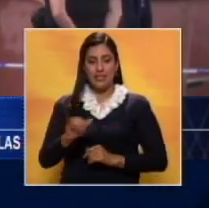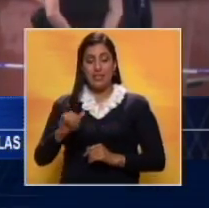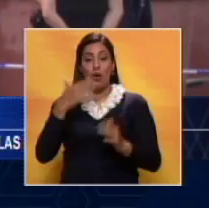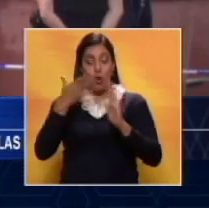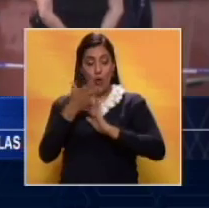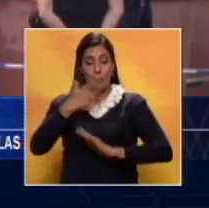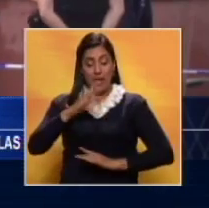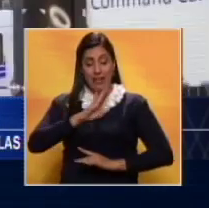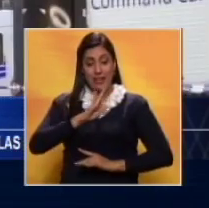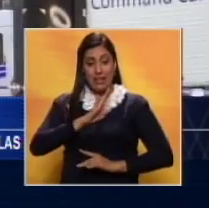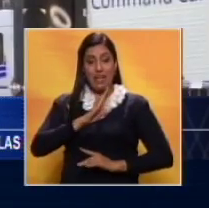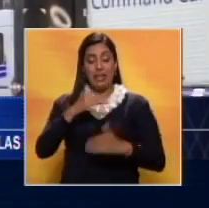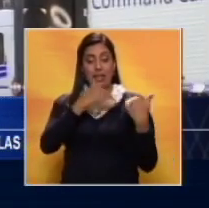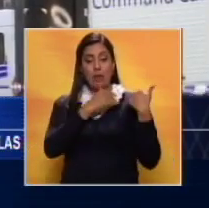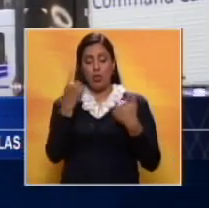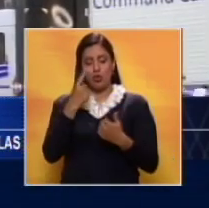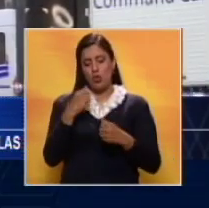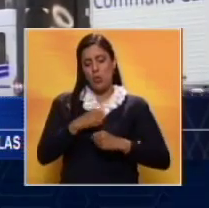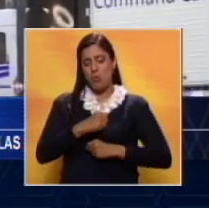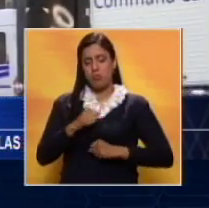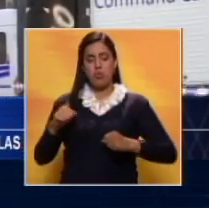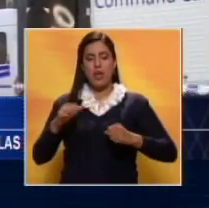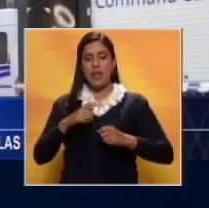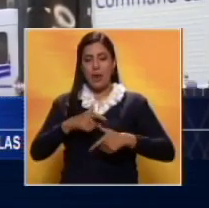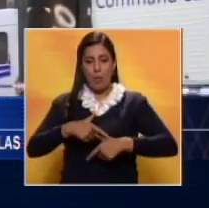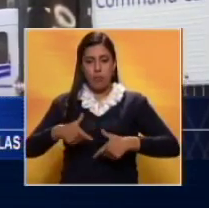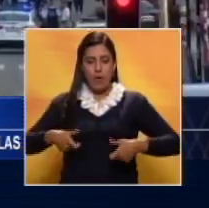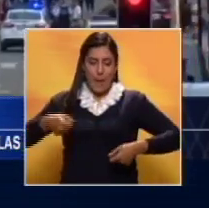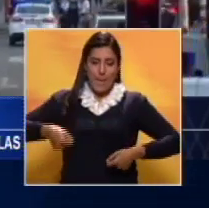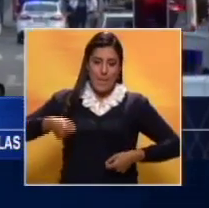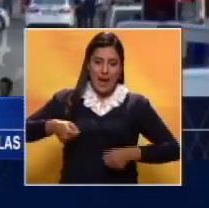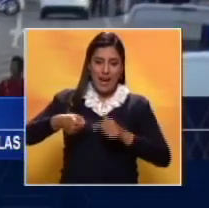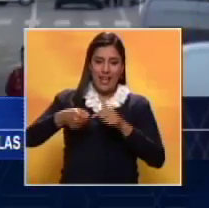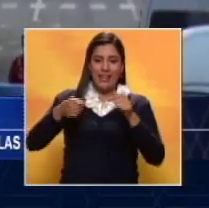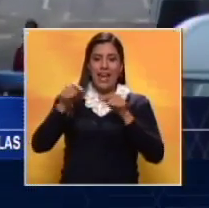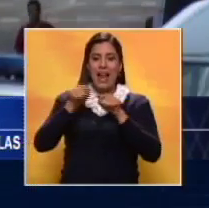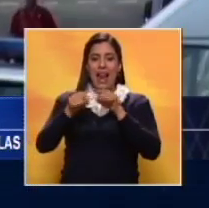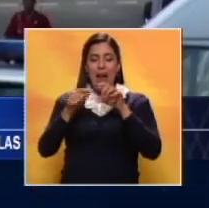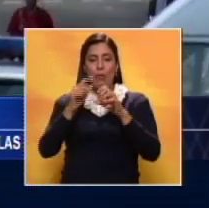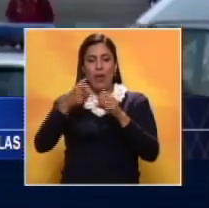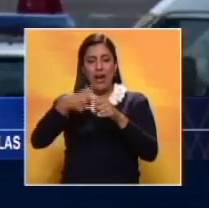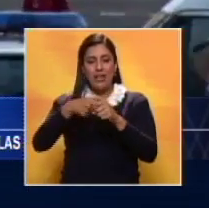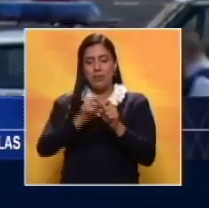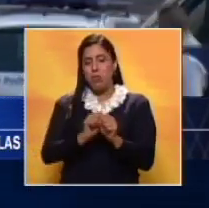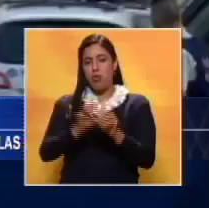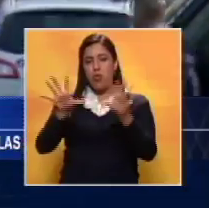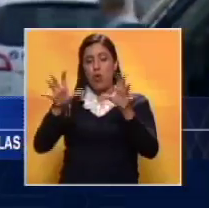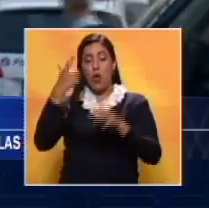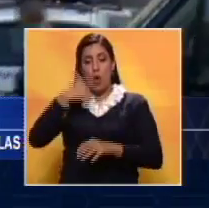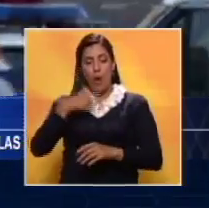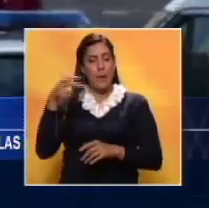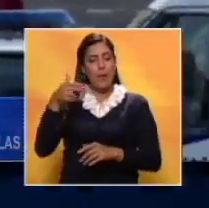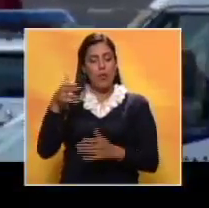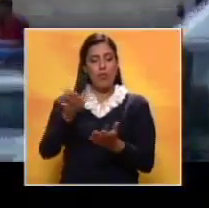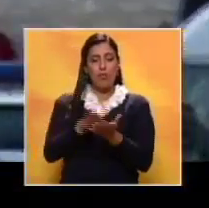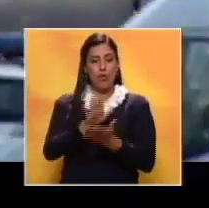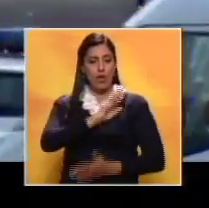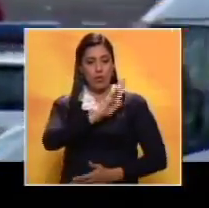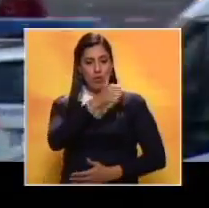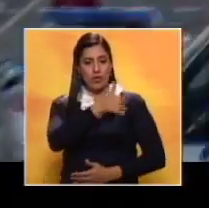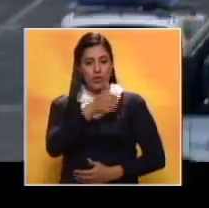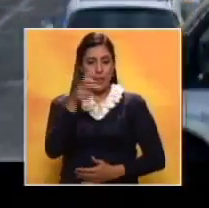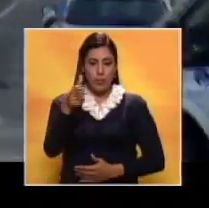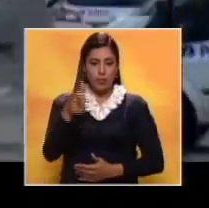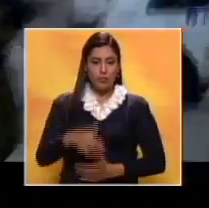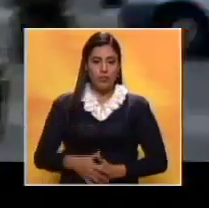El presunto agresor habría actuado solo, detonando una maleta cargada con clavos y botellas de gas. El individuo fue abatido por las